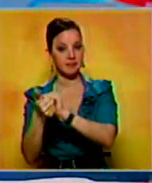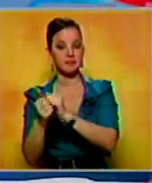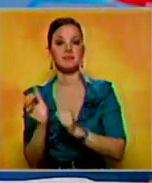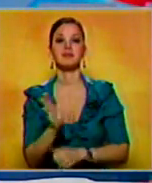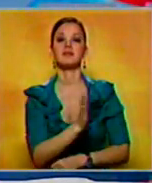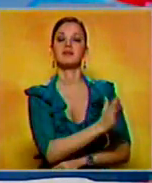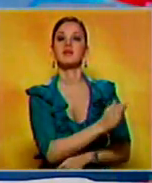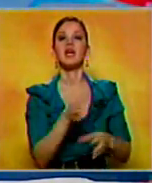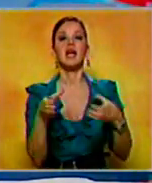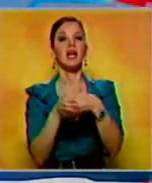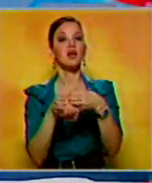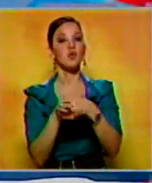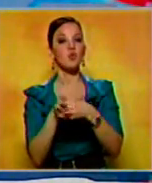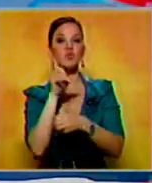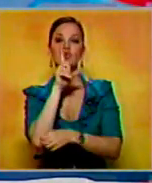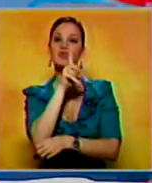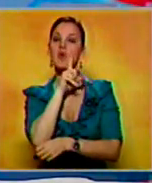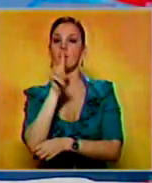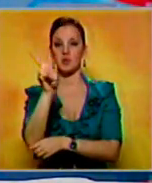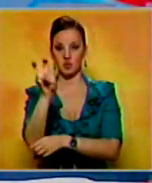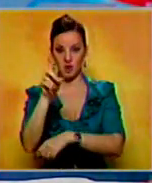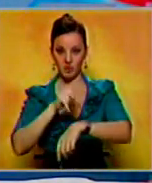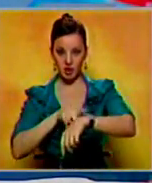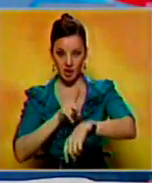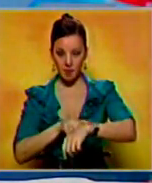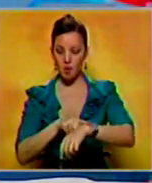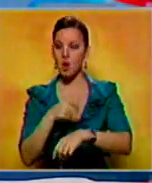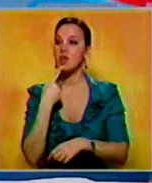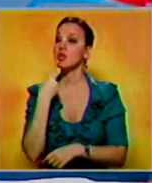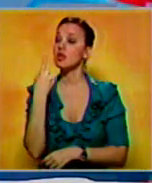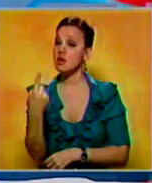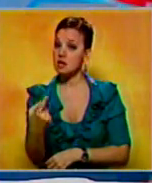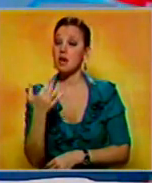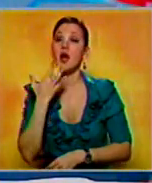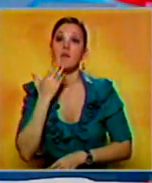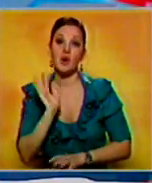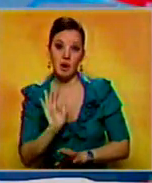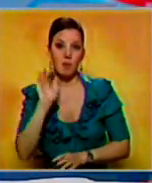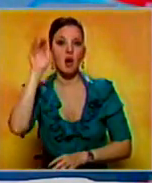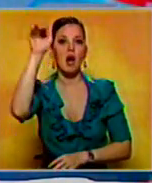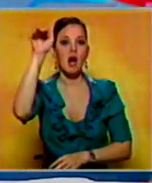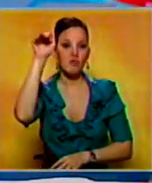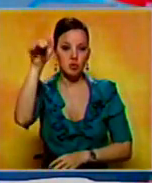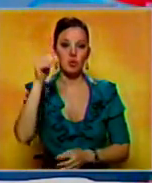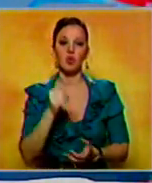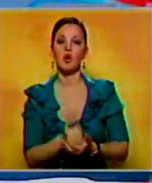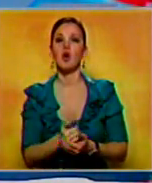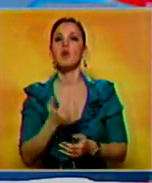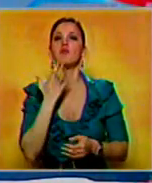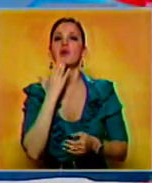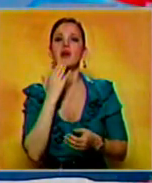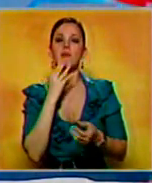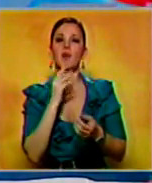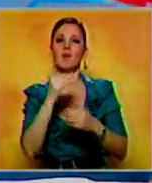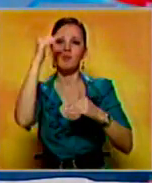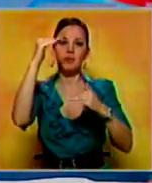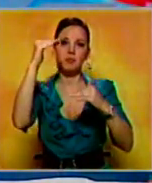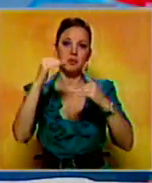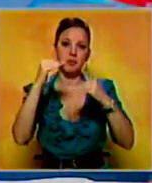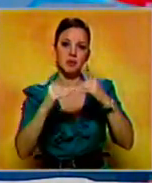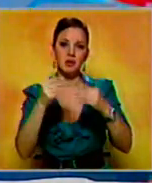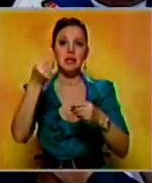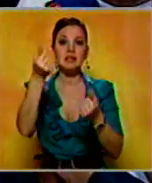El partido Un Nuevo Tiempo advierte acerca de las consecuencias en perjuicio del país que podría ocasionar la disminución constante de los precios del barril de